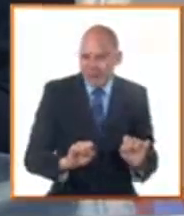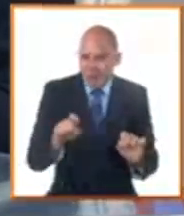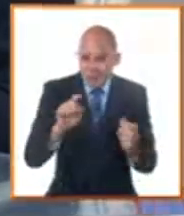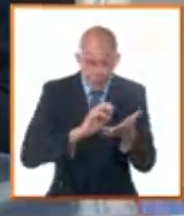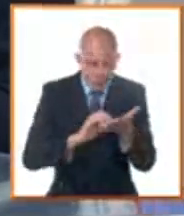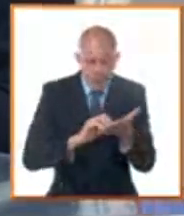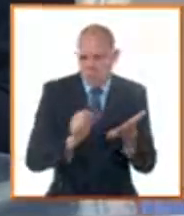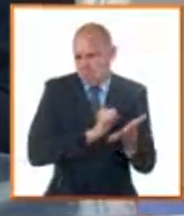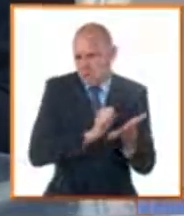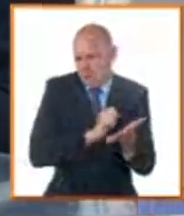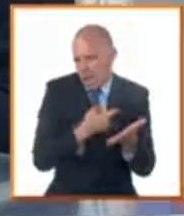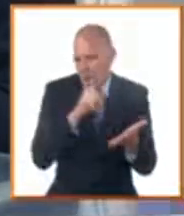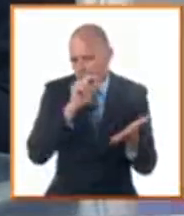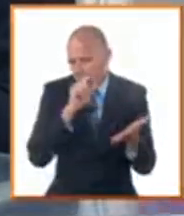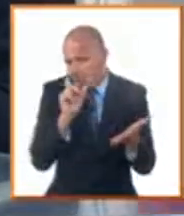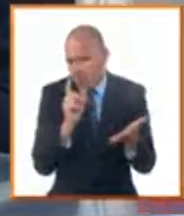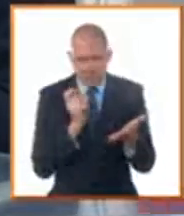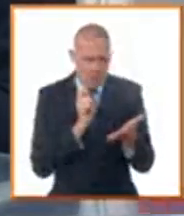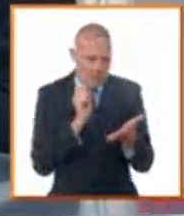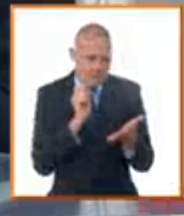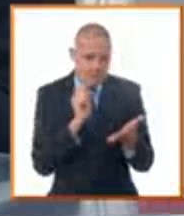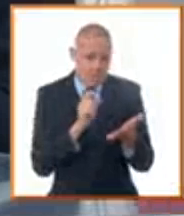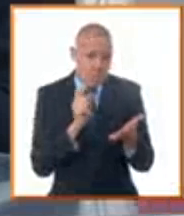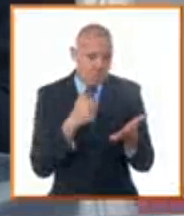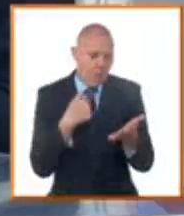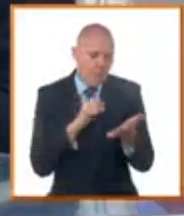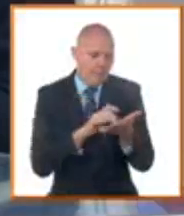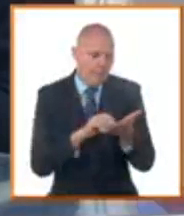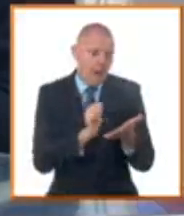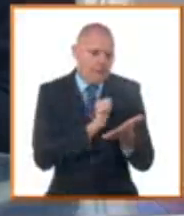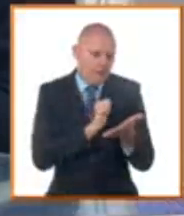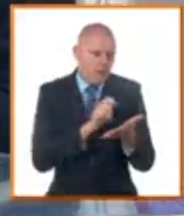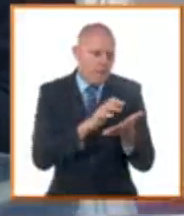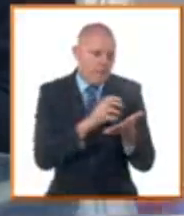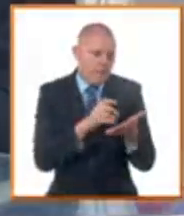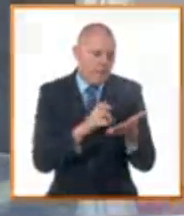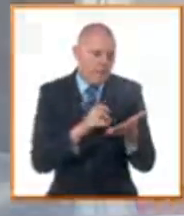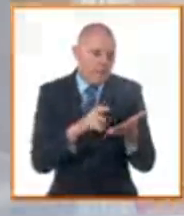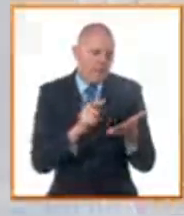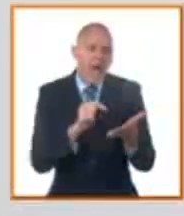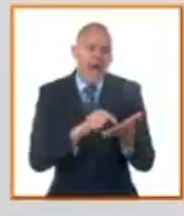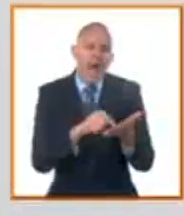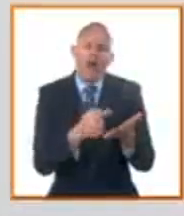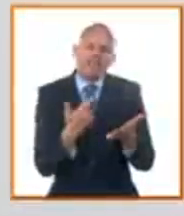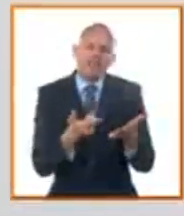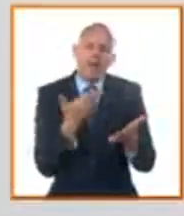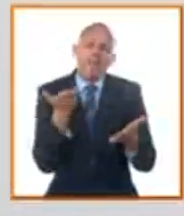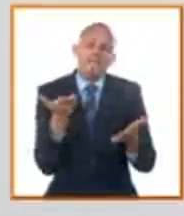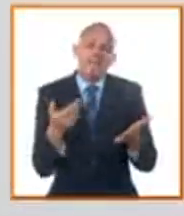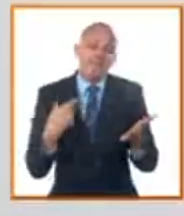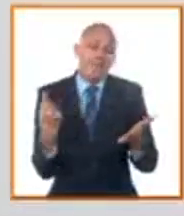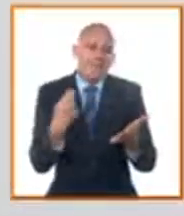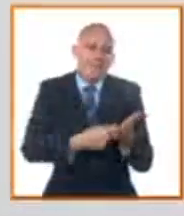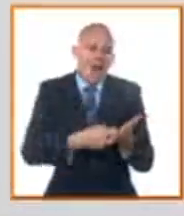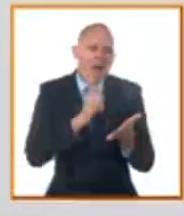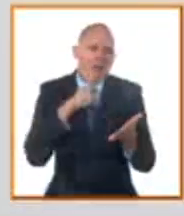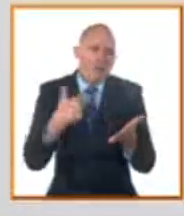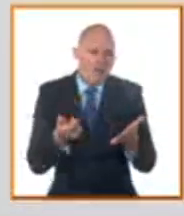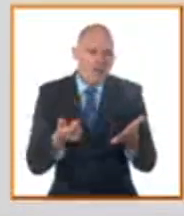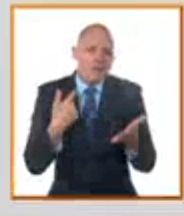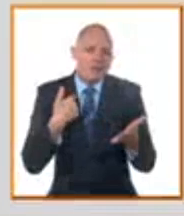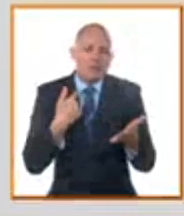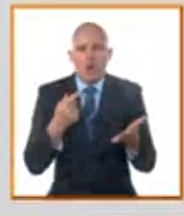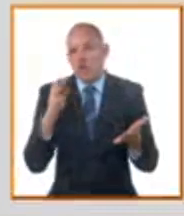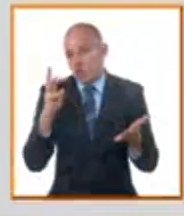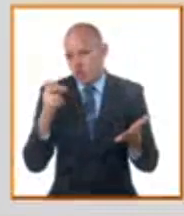se implementaron en el mes de febrero todas las tiendas por provincias virtuales. Y esto creo que fue un paso importante,